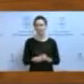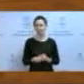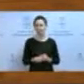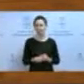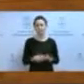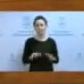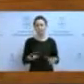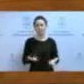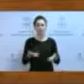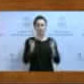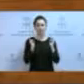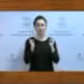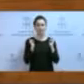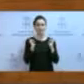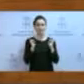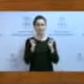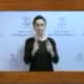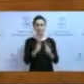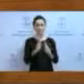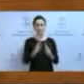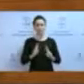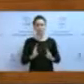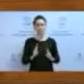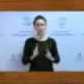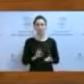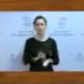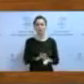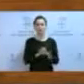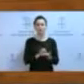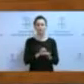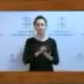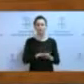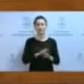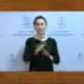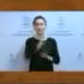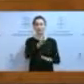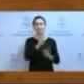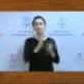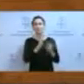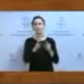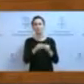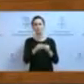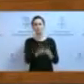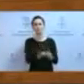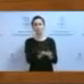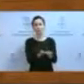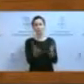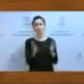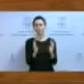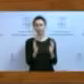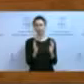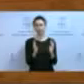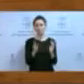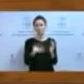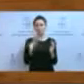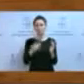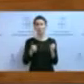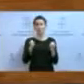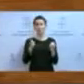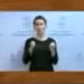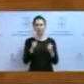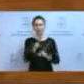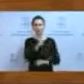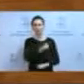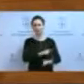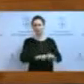Como media están requiriendo un servicio para 28 usuarios, que en algunos momentos pueden ser 28 pacientes severos,